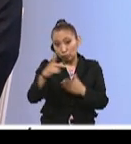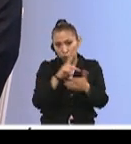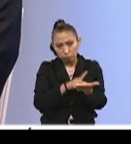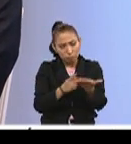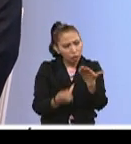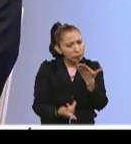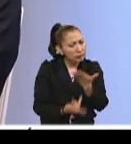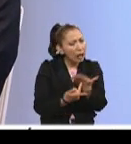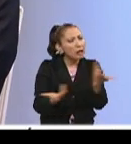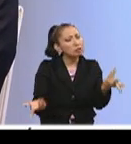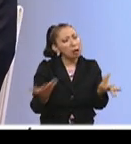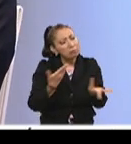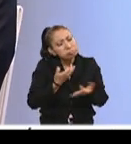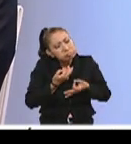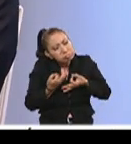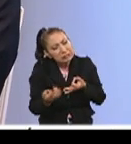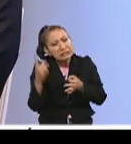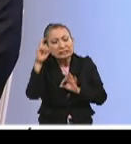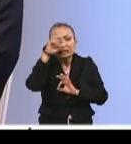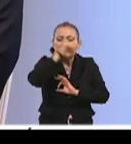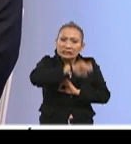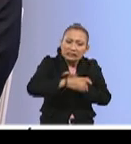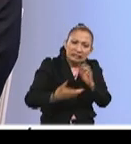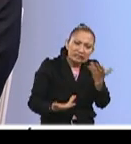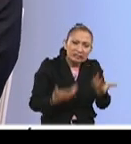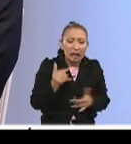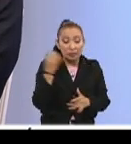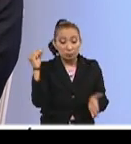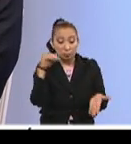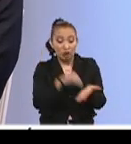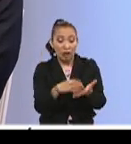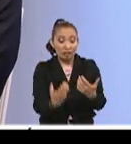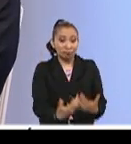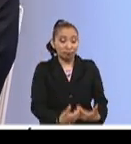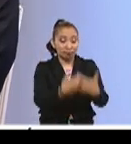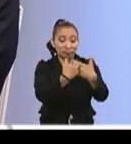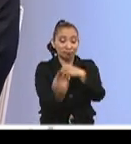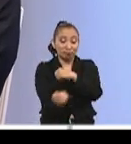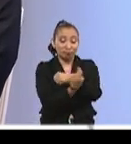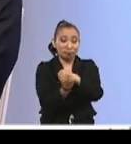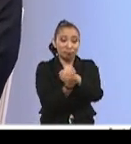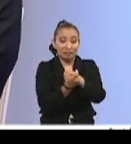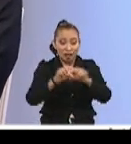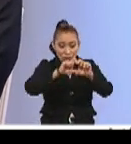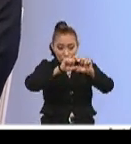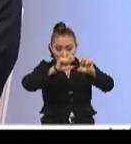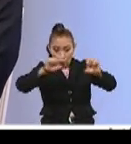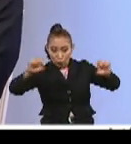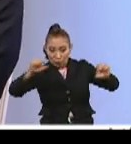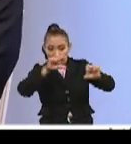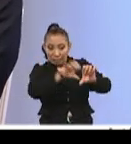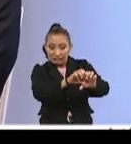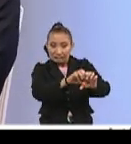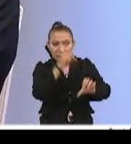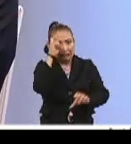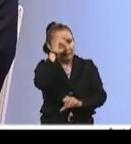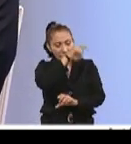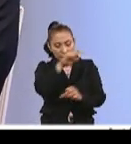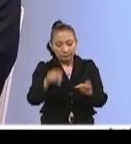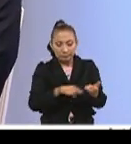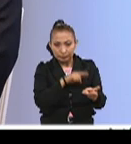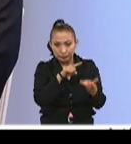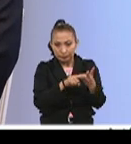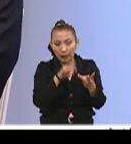proyecto se antoja complicada. El hecho de colocar un dispositivo en tuberías, eso se antoja difícil. Y